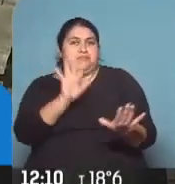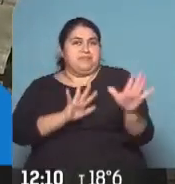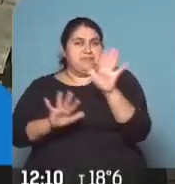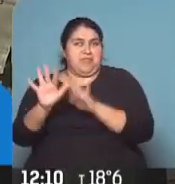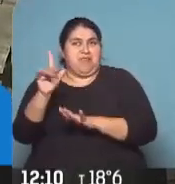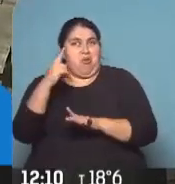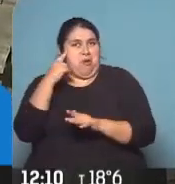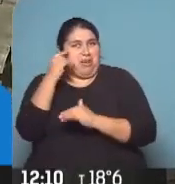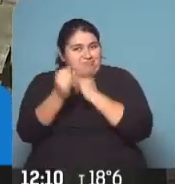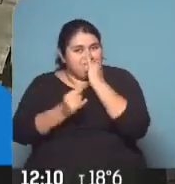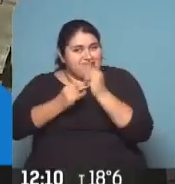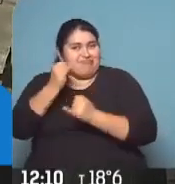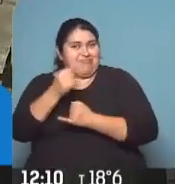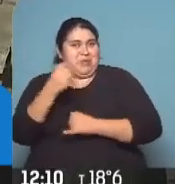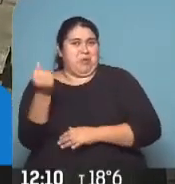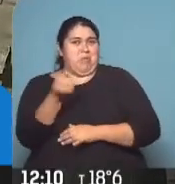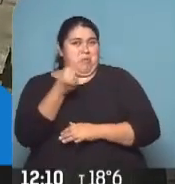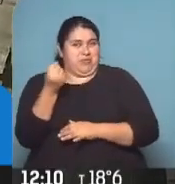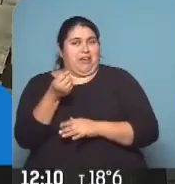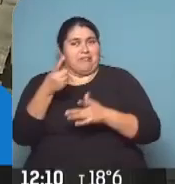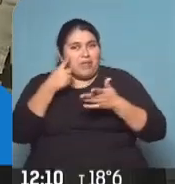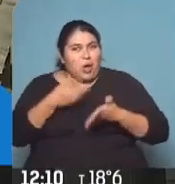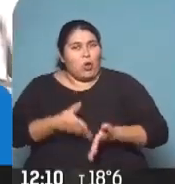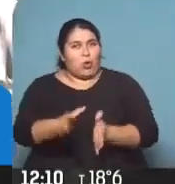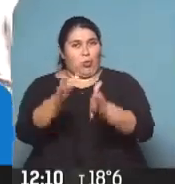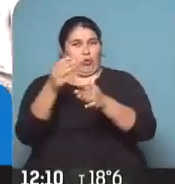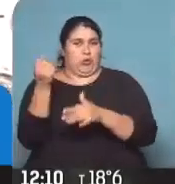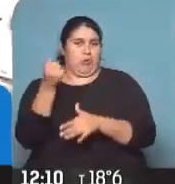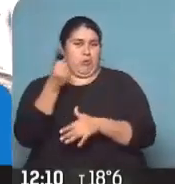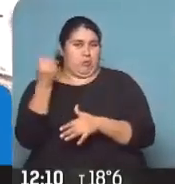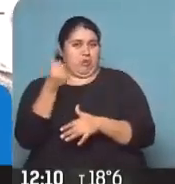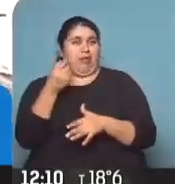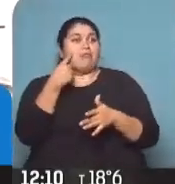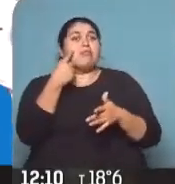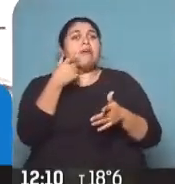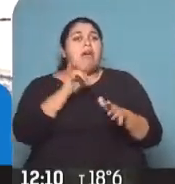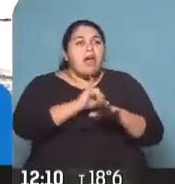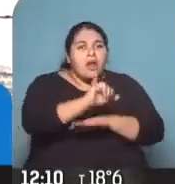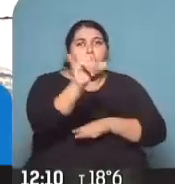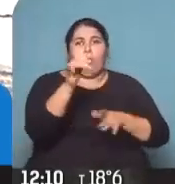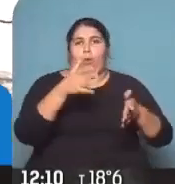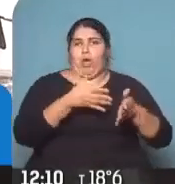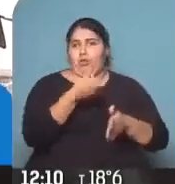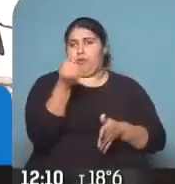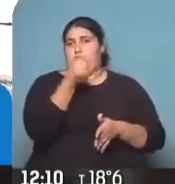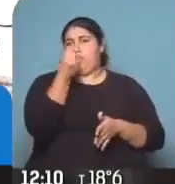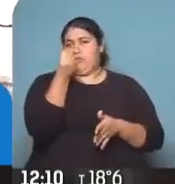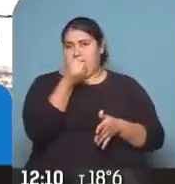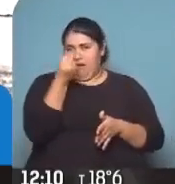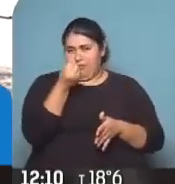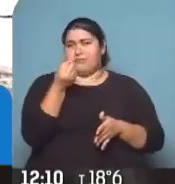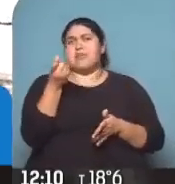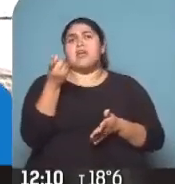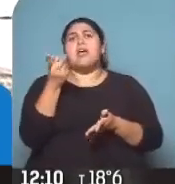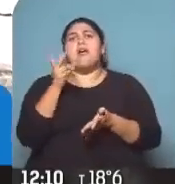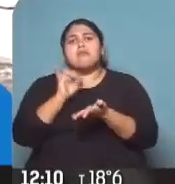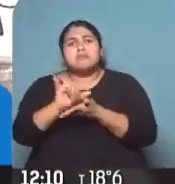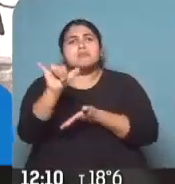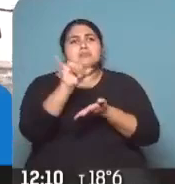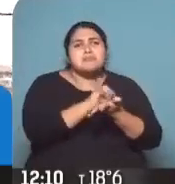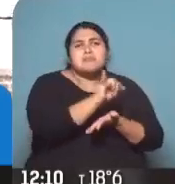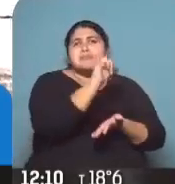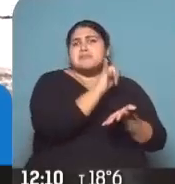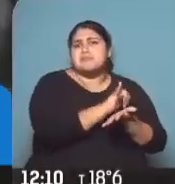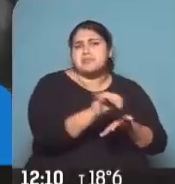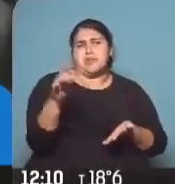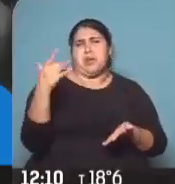y por eso es importante la ruta por eso es importante los aeropuertos las nuevas líneas de aviones que gente que nunca había